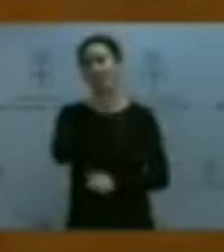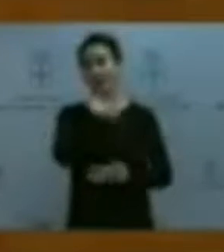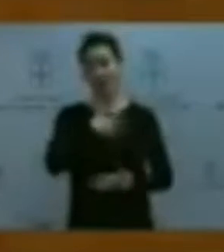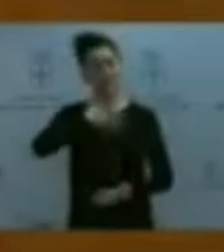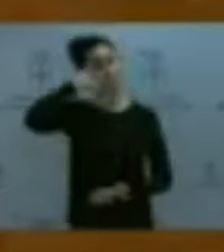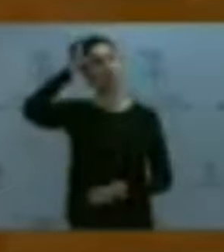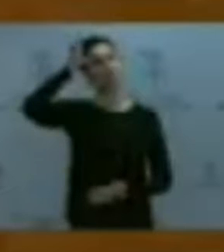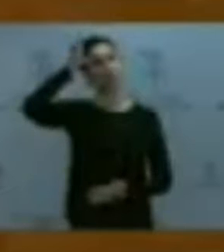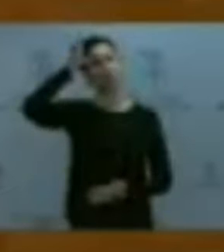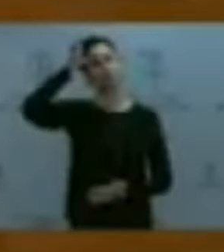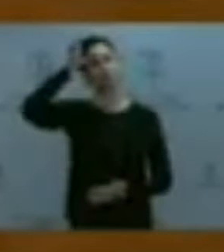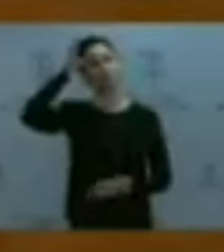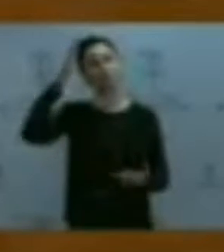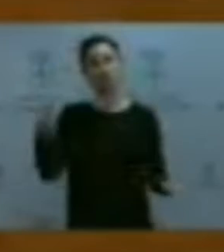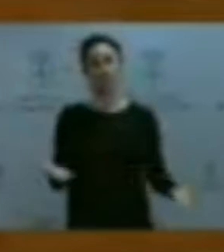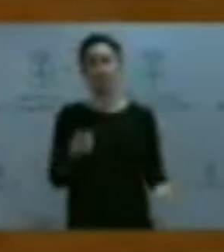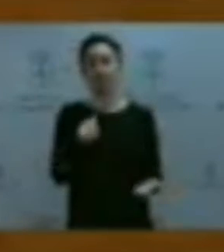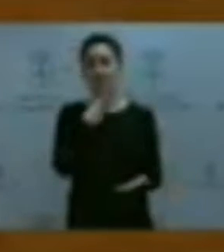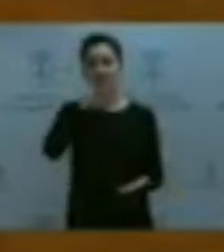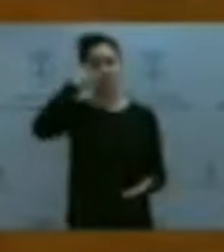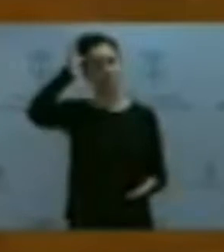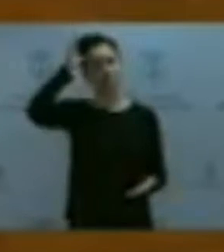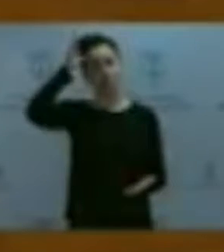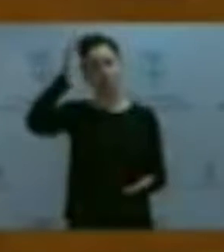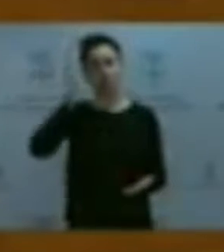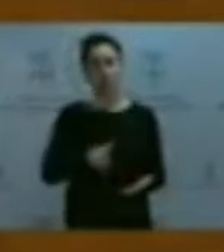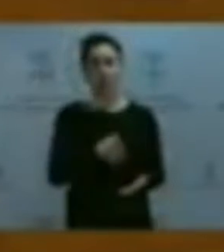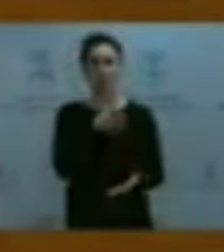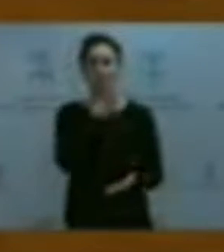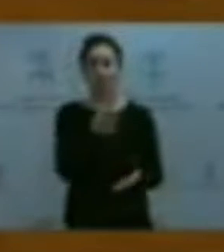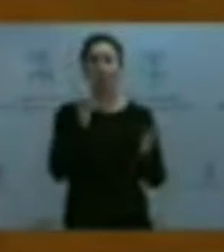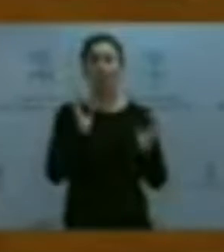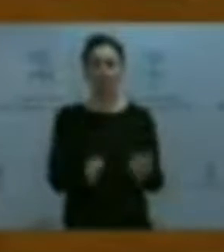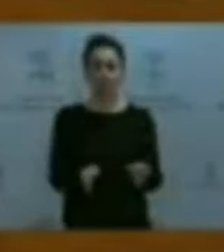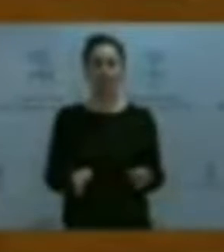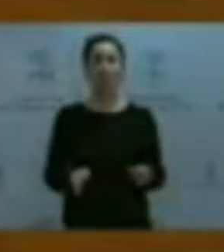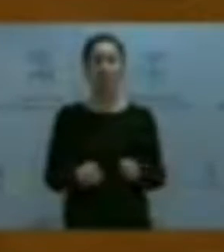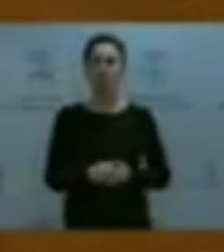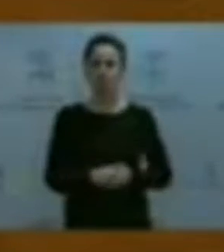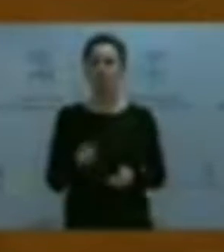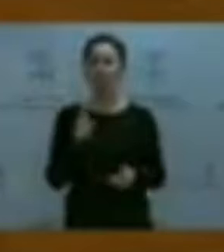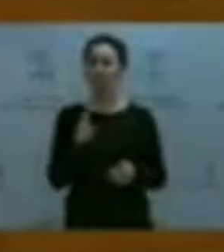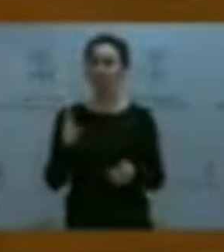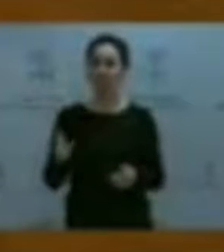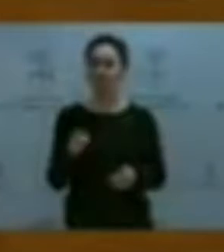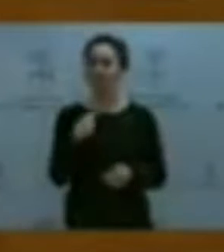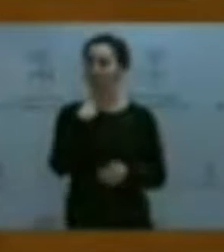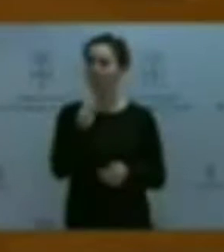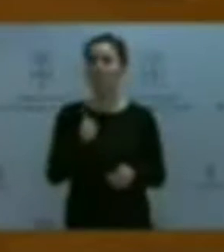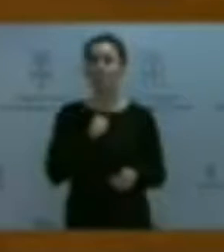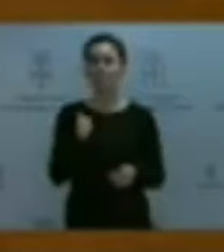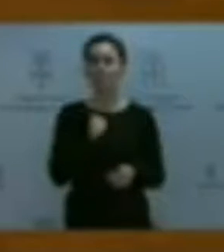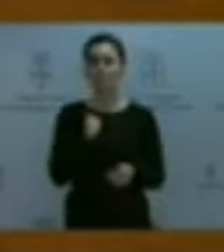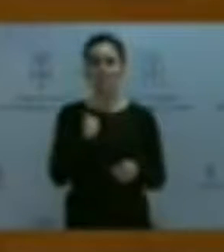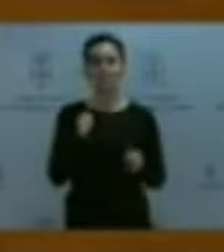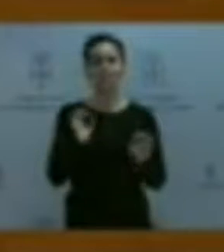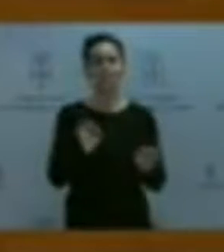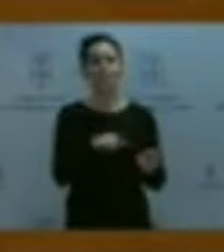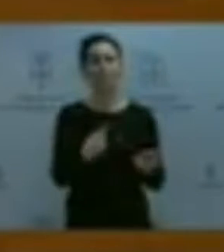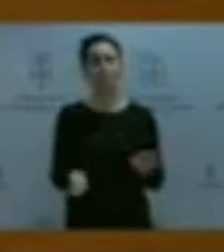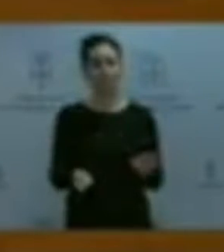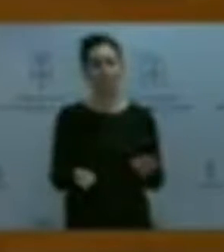con mayúsculas. Desde el PP hoy le vamos a dar una nueva oportunidad. Le vamos a dar una nueva